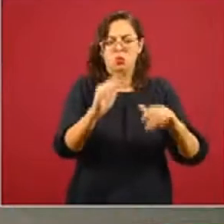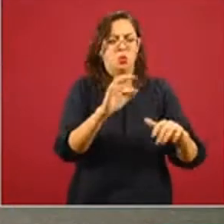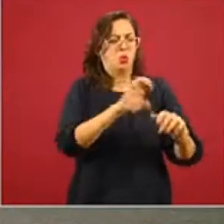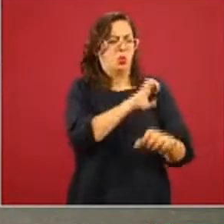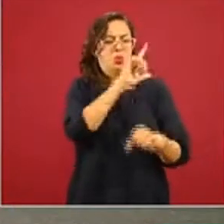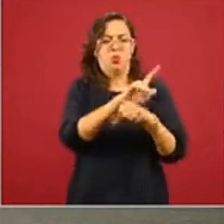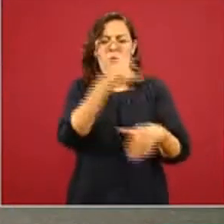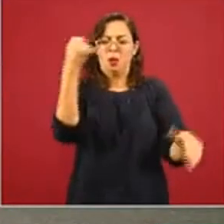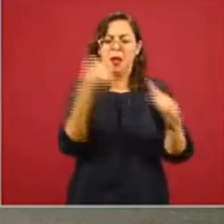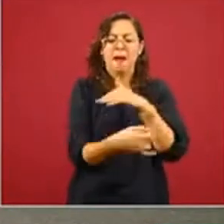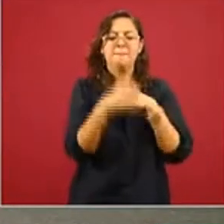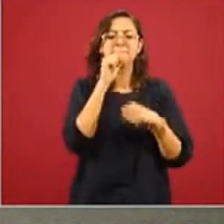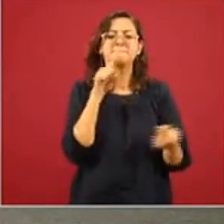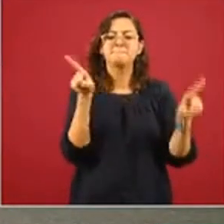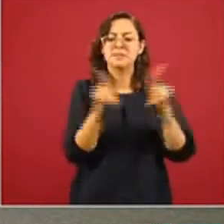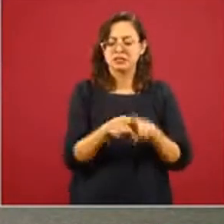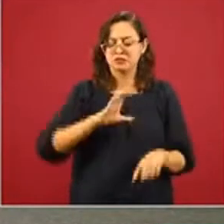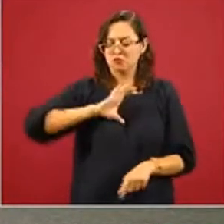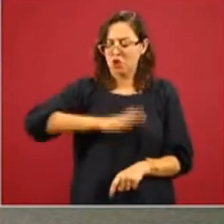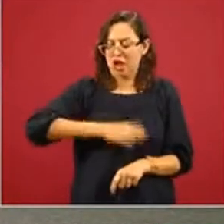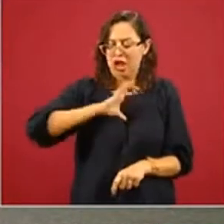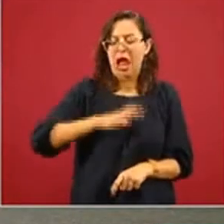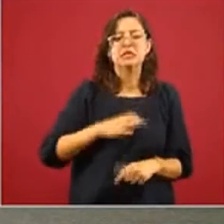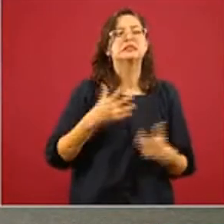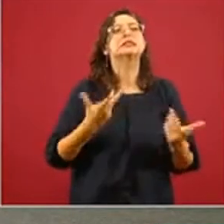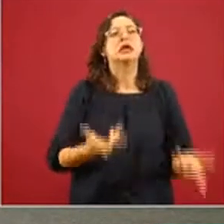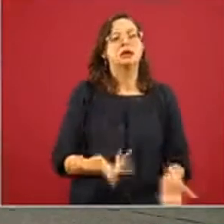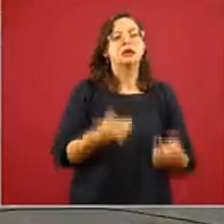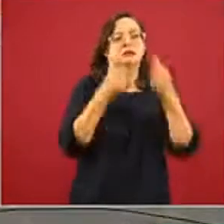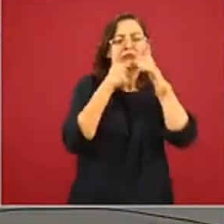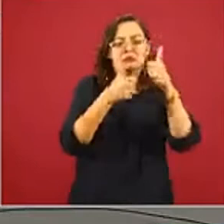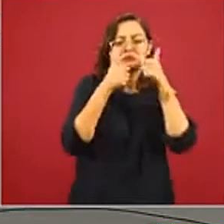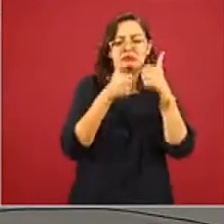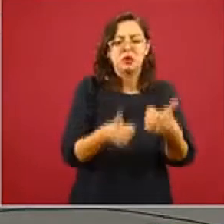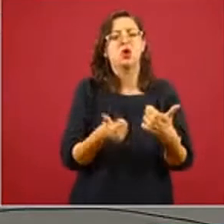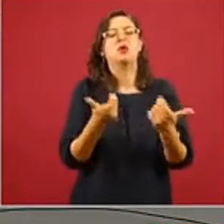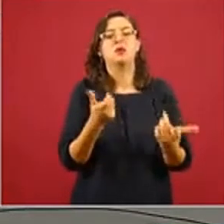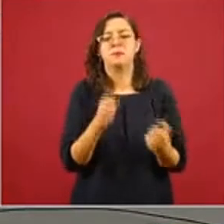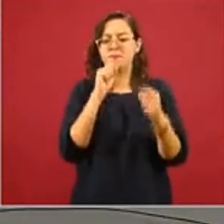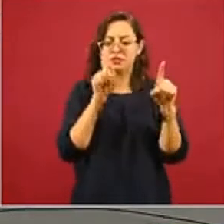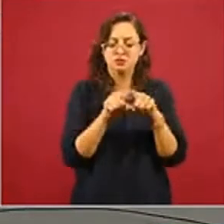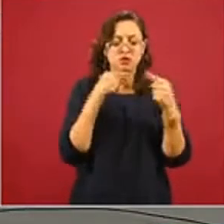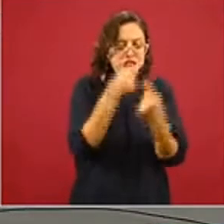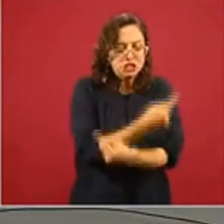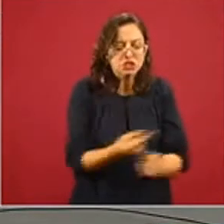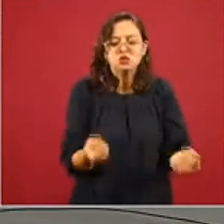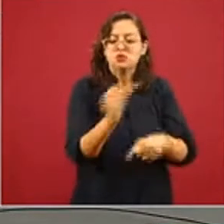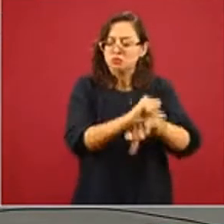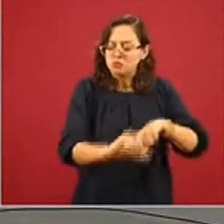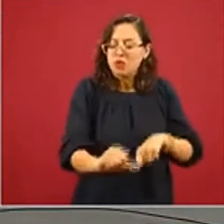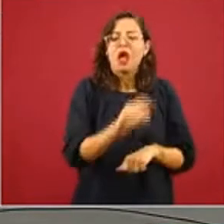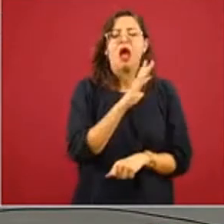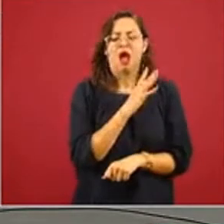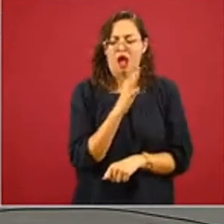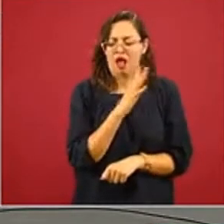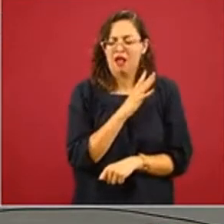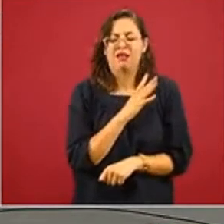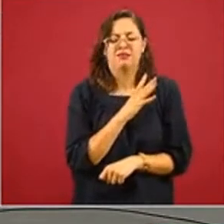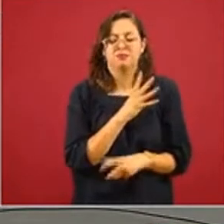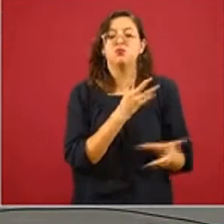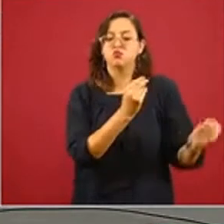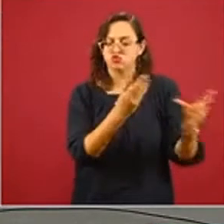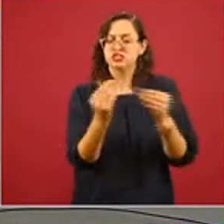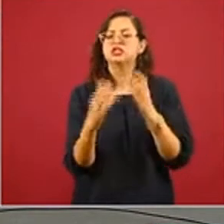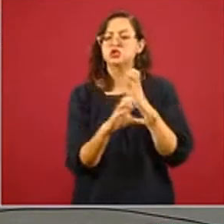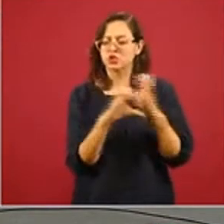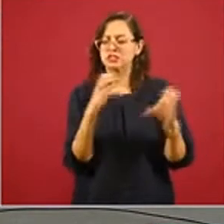hace tratamientos oncológicos de muy alto nivel, se hace cirugía pediátrica, tenemos también